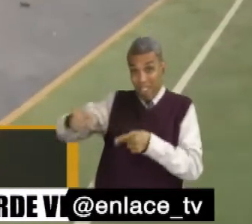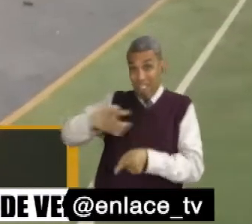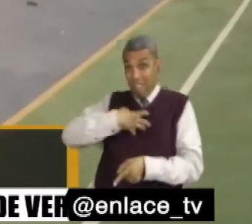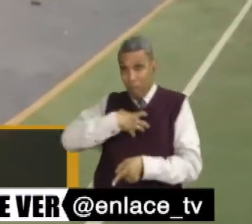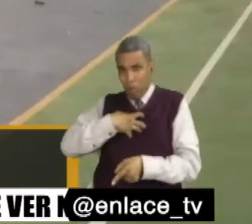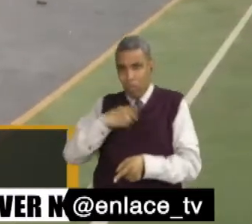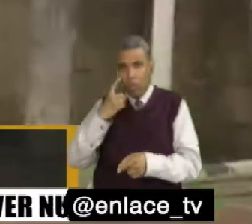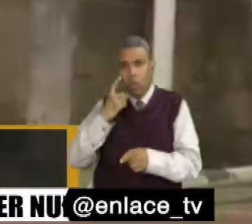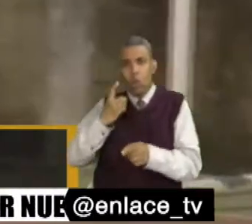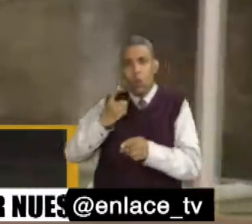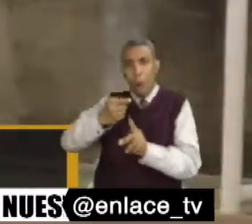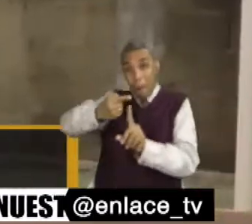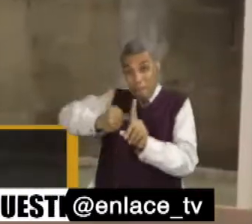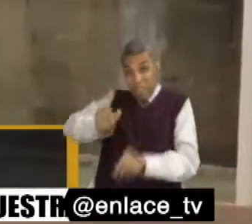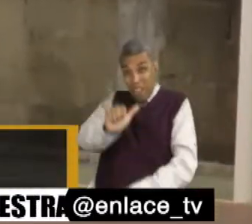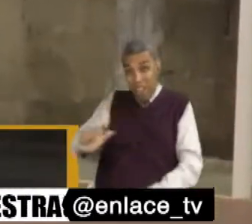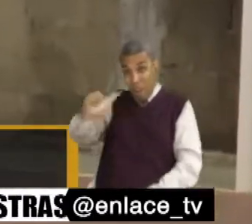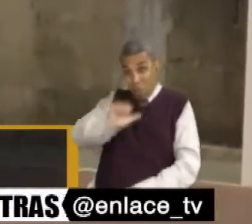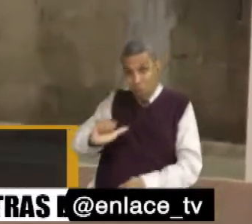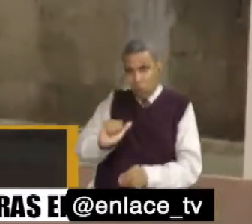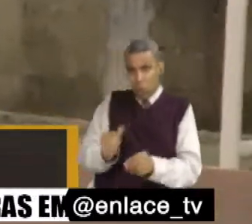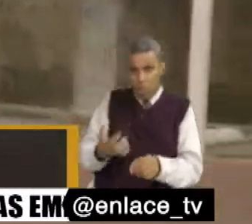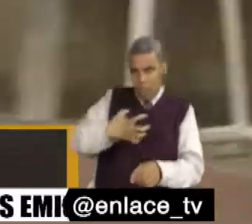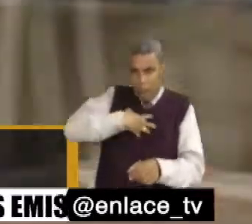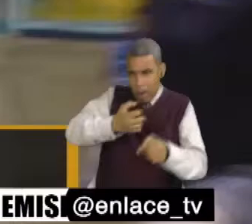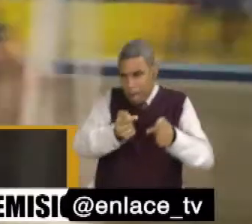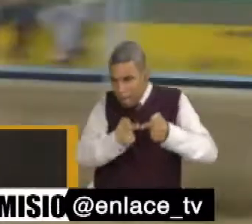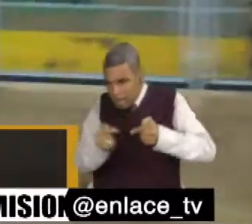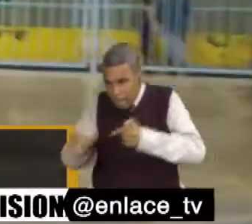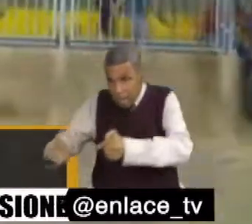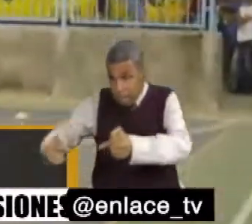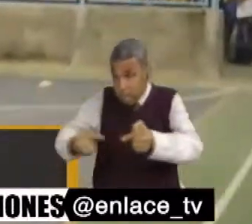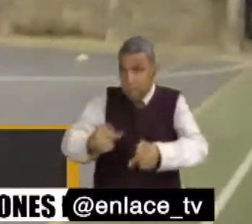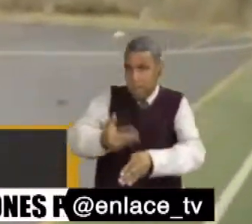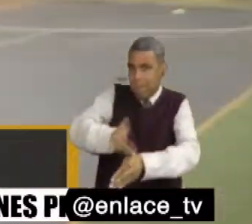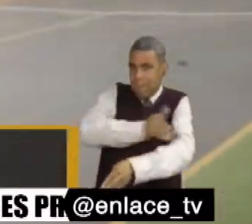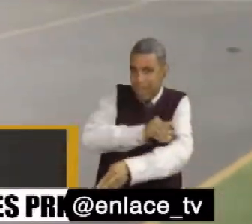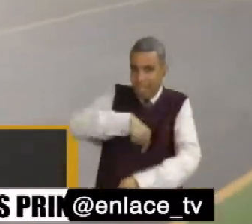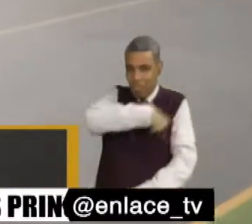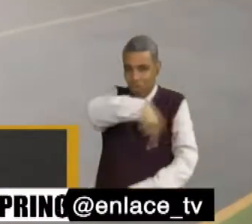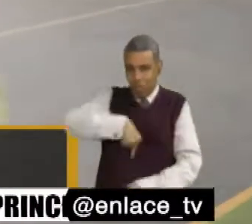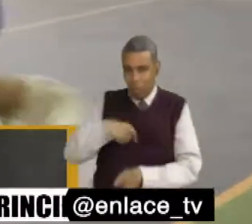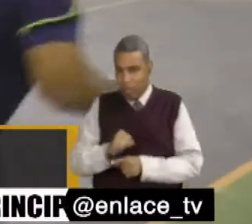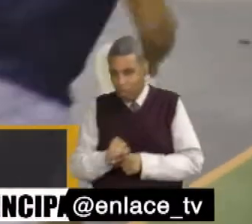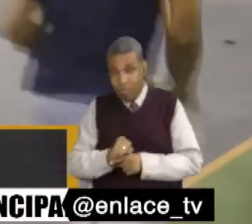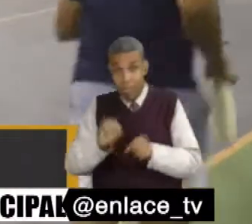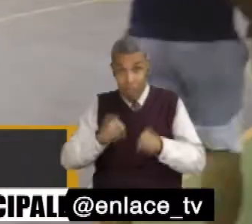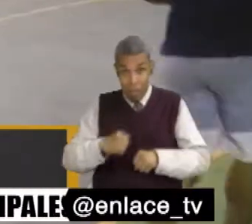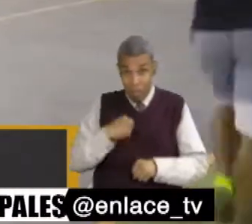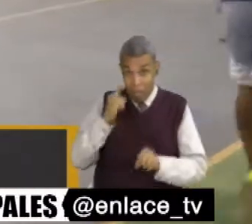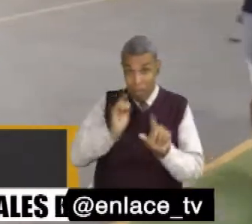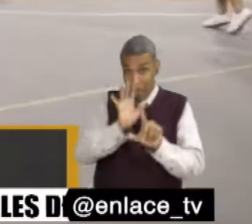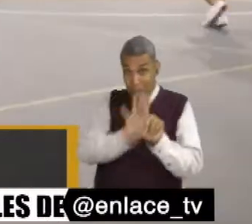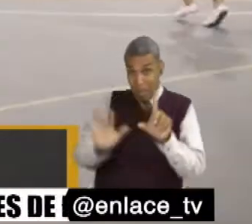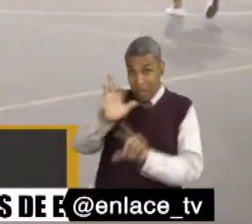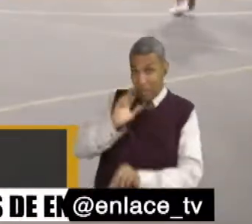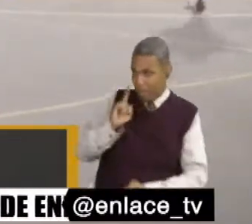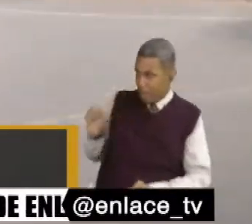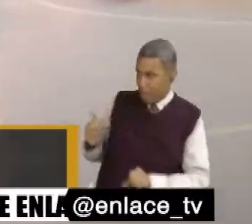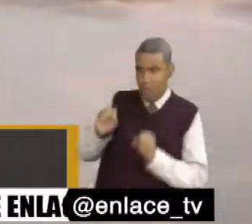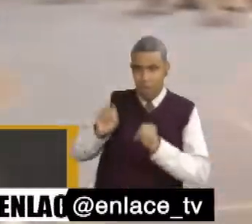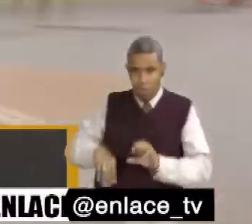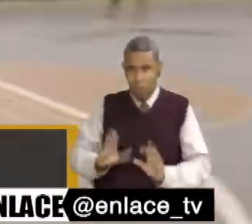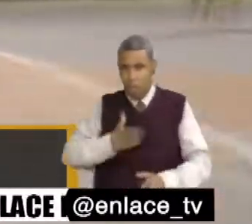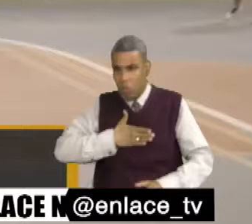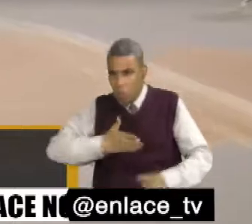de agosto. Este es un club que permite un aprendizaje significativo. Si pueden ver en las imágenes, todos nos encargamos de